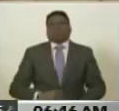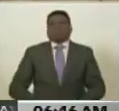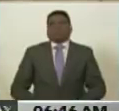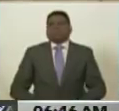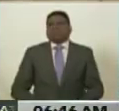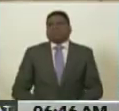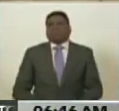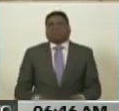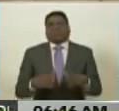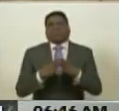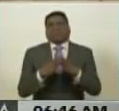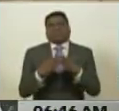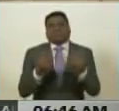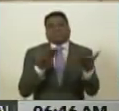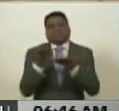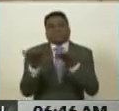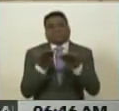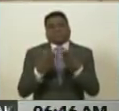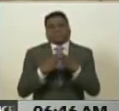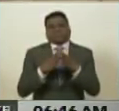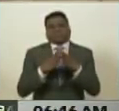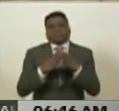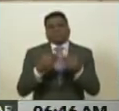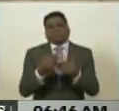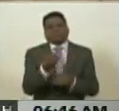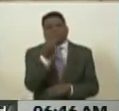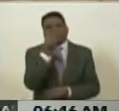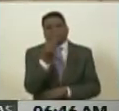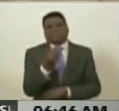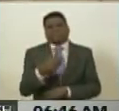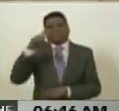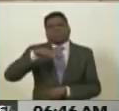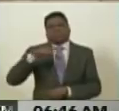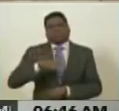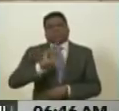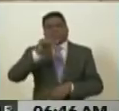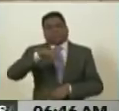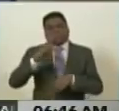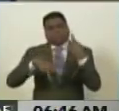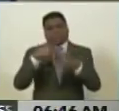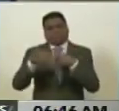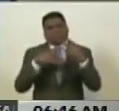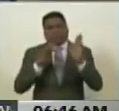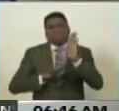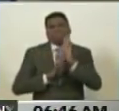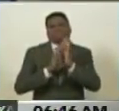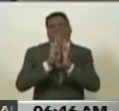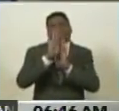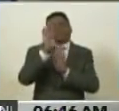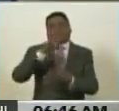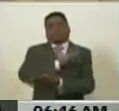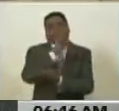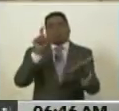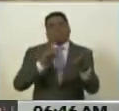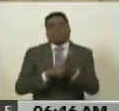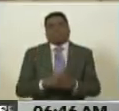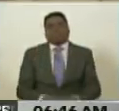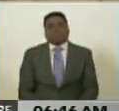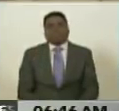servicios que son en términos generales de consumo masivo y de primera necesidad de lo que aquí producimos elevarlo al máximo nivel y también allí puede